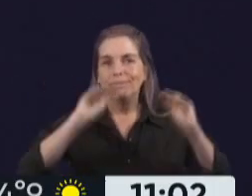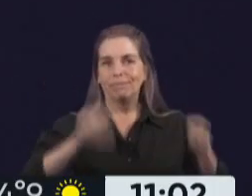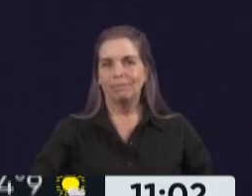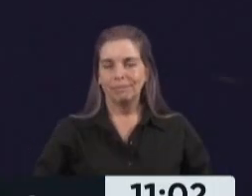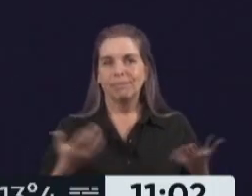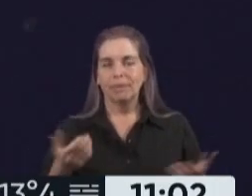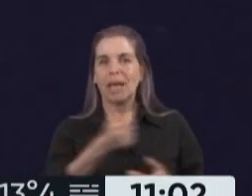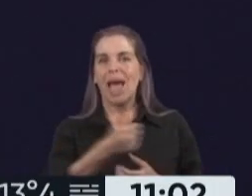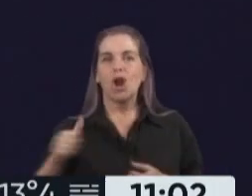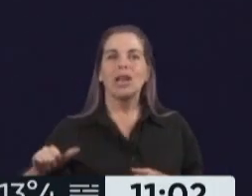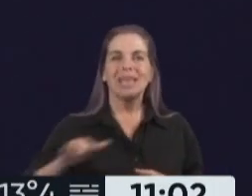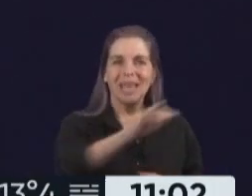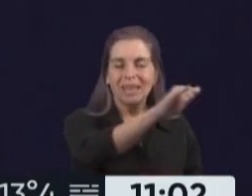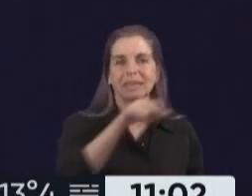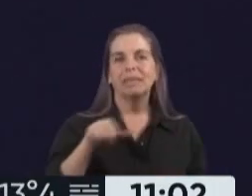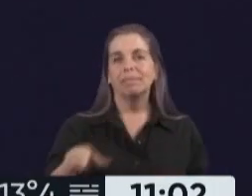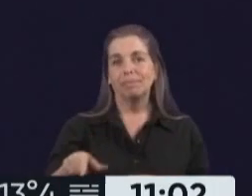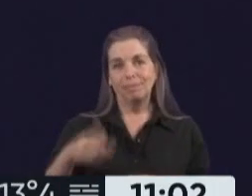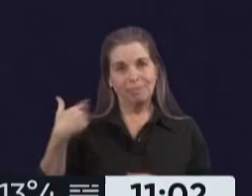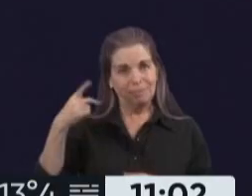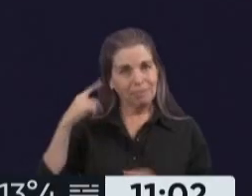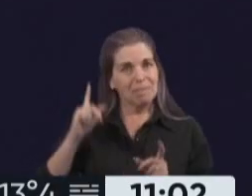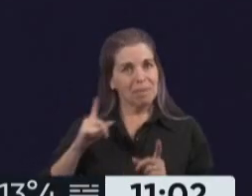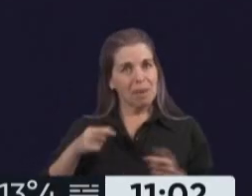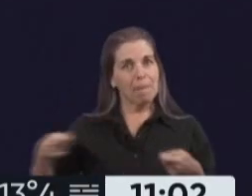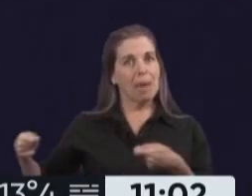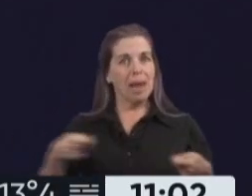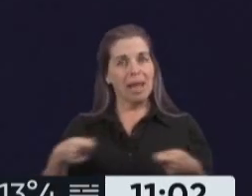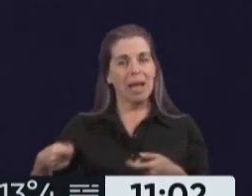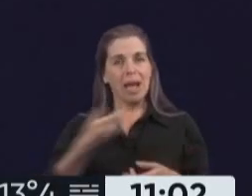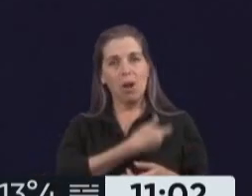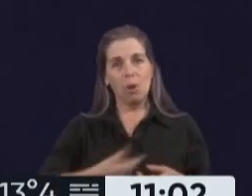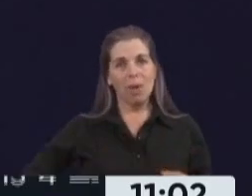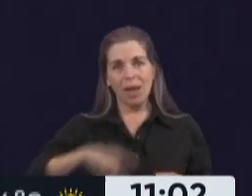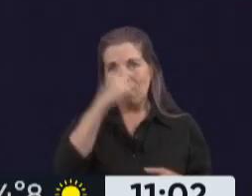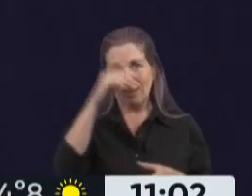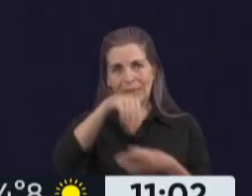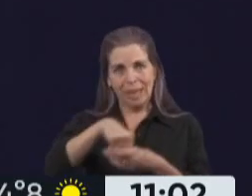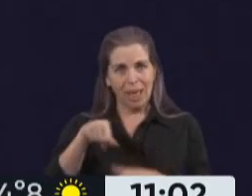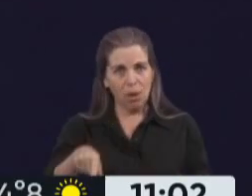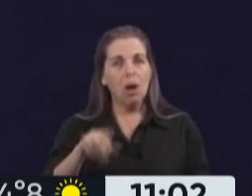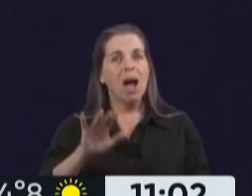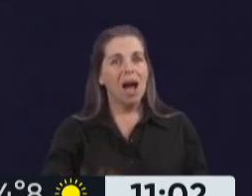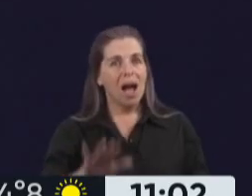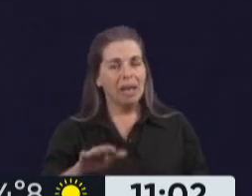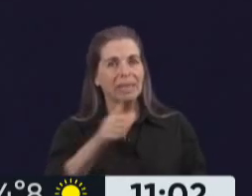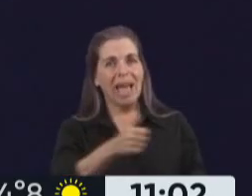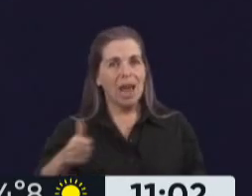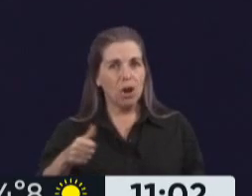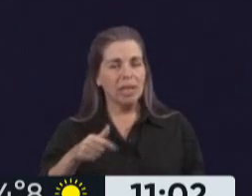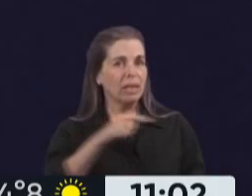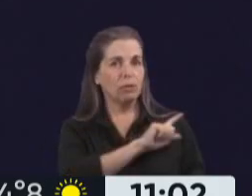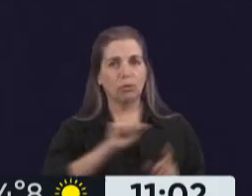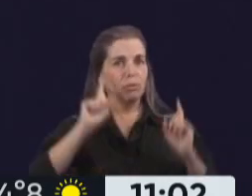que Aerolíneas Argentinas la siga gestionando el gobierno, la vamos a hacer lo más eficiente